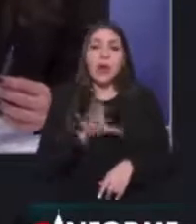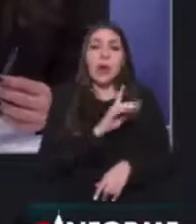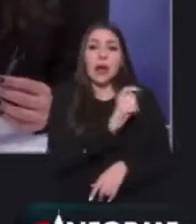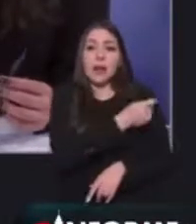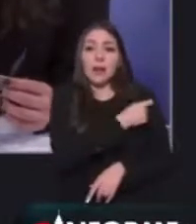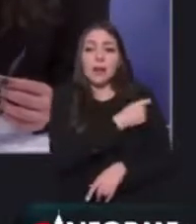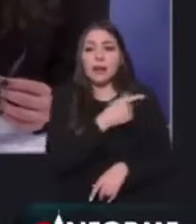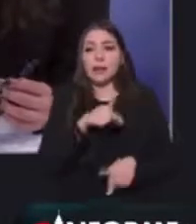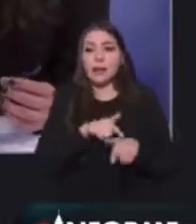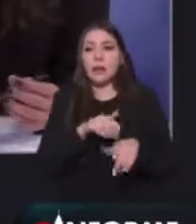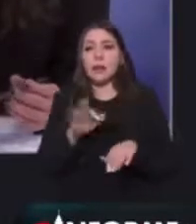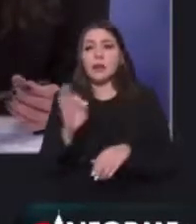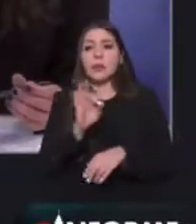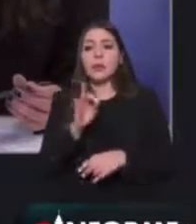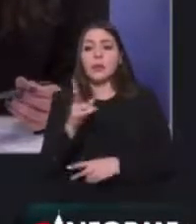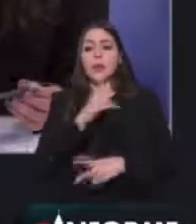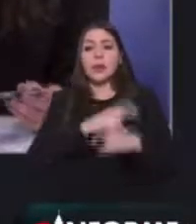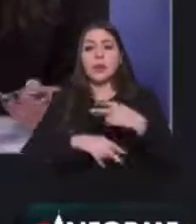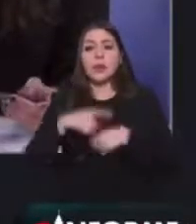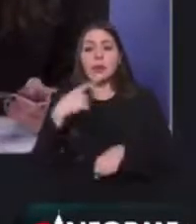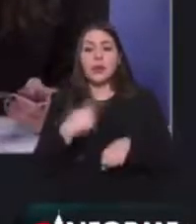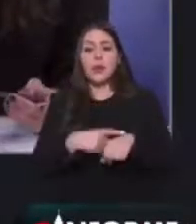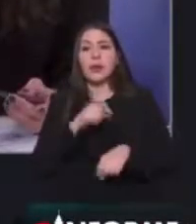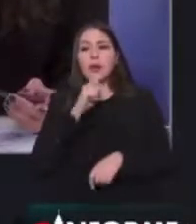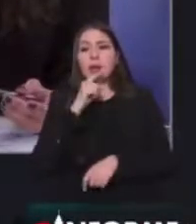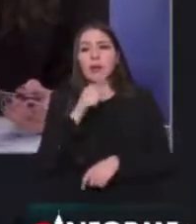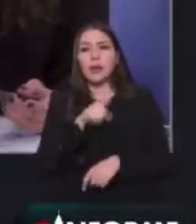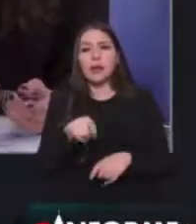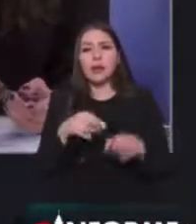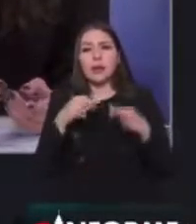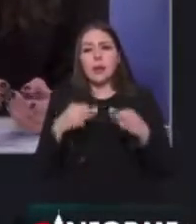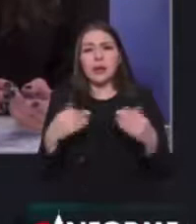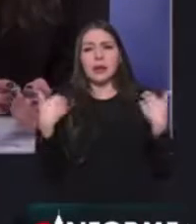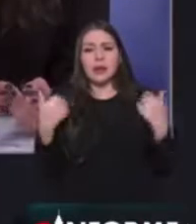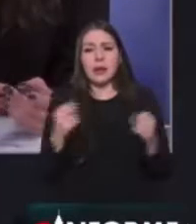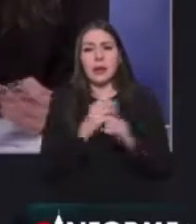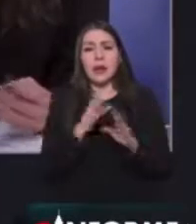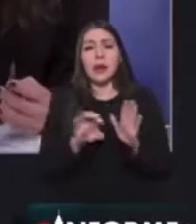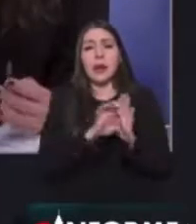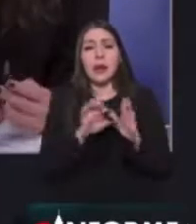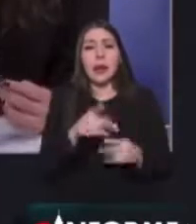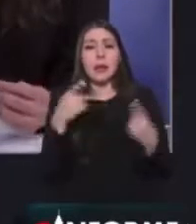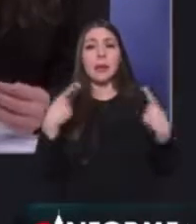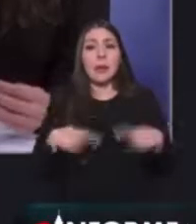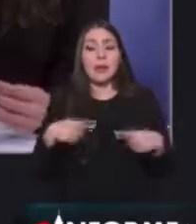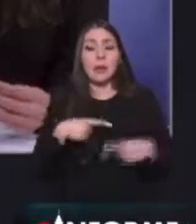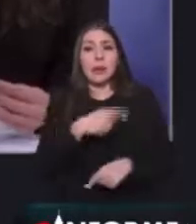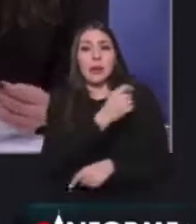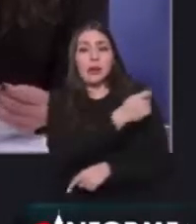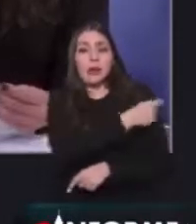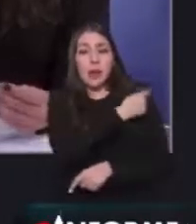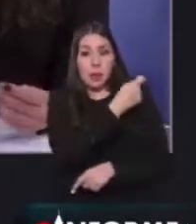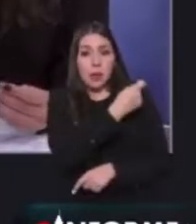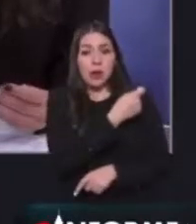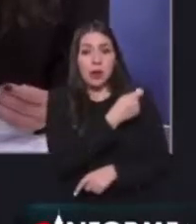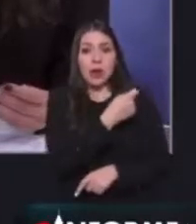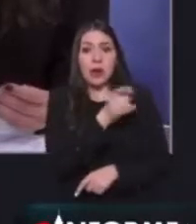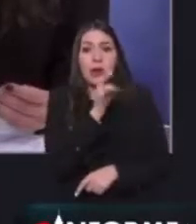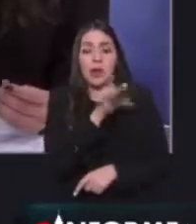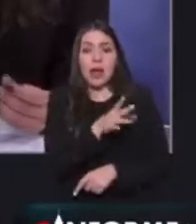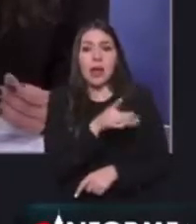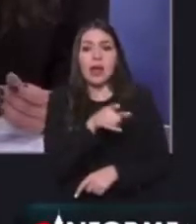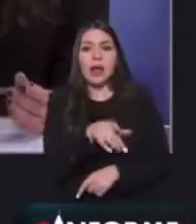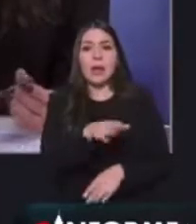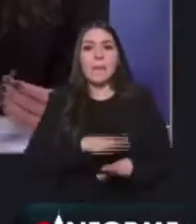la posibilidad de desarrollar la enfermedad, pero también, Mauricio, para que quede muy, muy claro, una persona vacunada tiene mayor